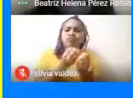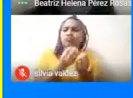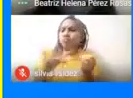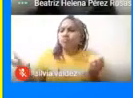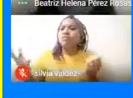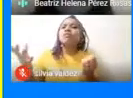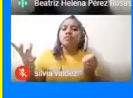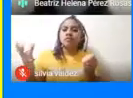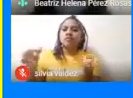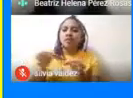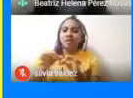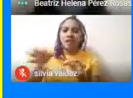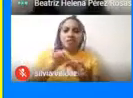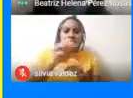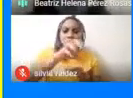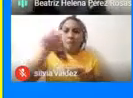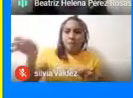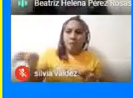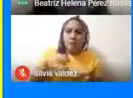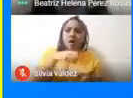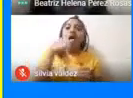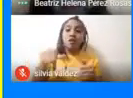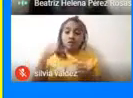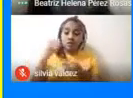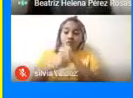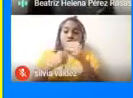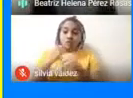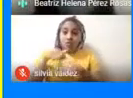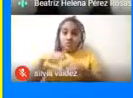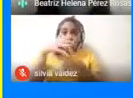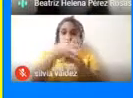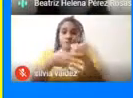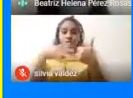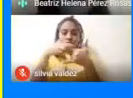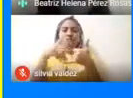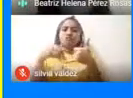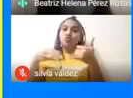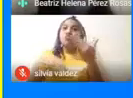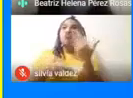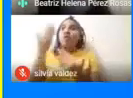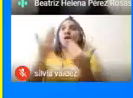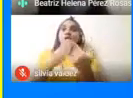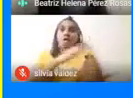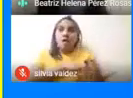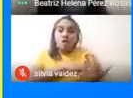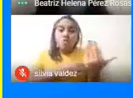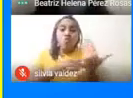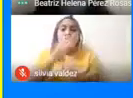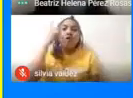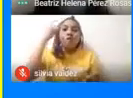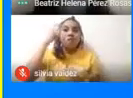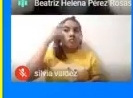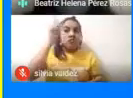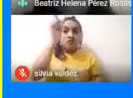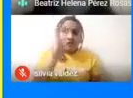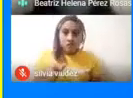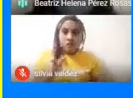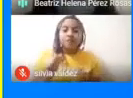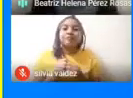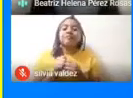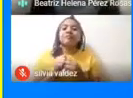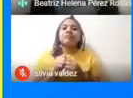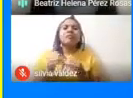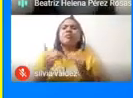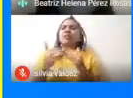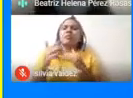territoriales. Este año, en Colombia, pues entramos con nuevos alcaldes, nuevos gobernadores, más